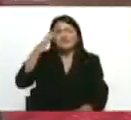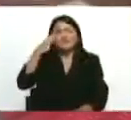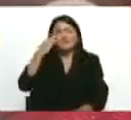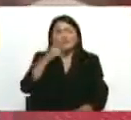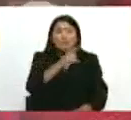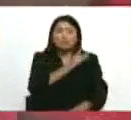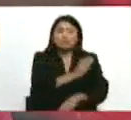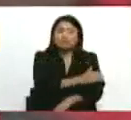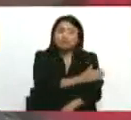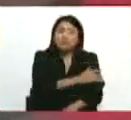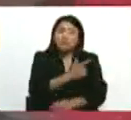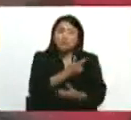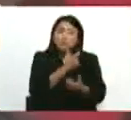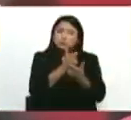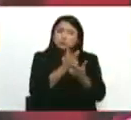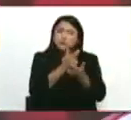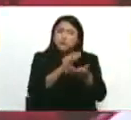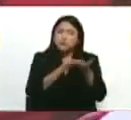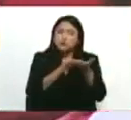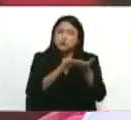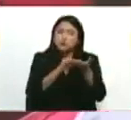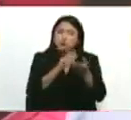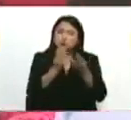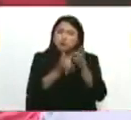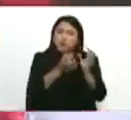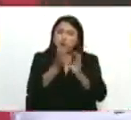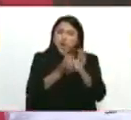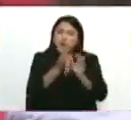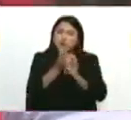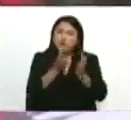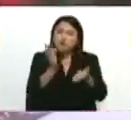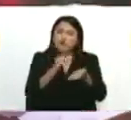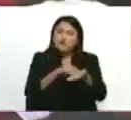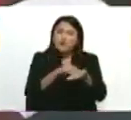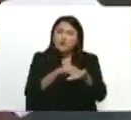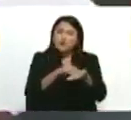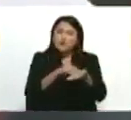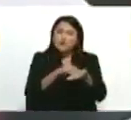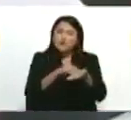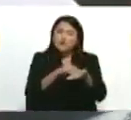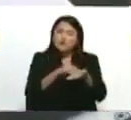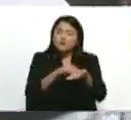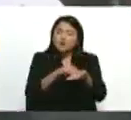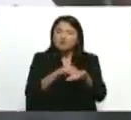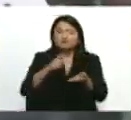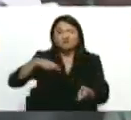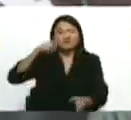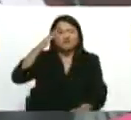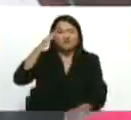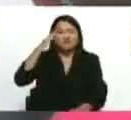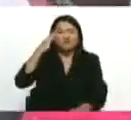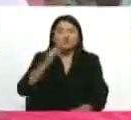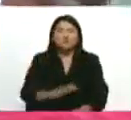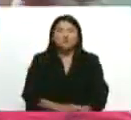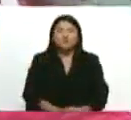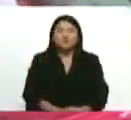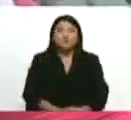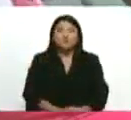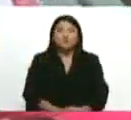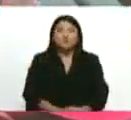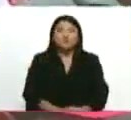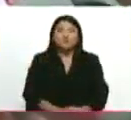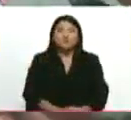Nosotros sabemos que andan en un tema de violencia. Nosotros sabemos. Además, ellos tienen muy claro que